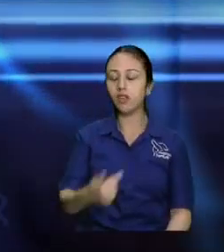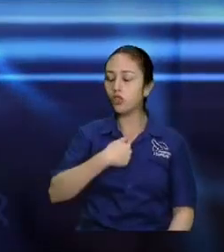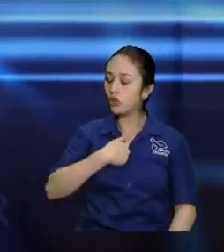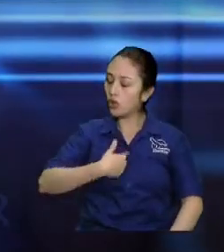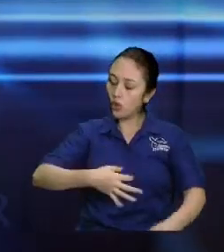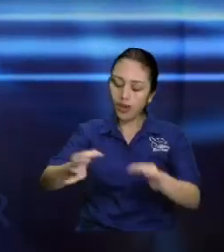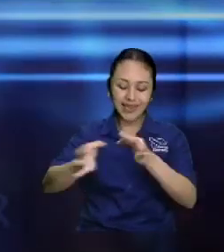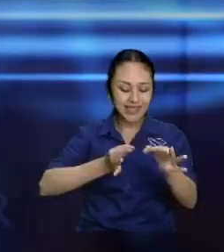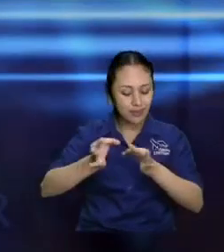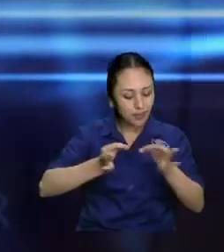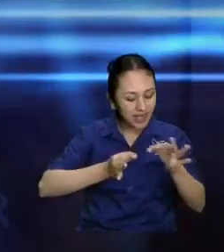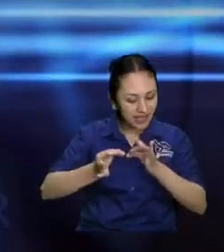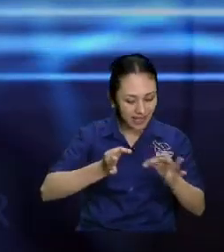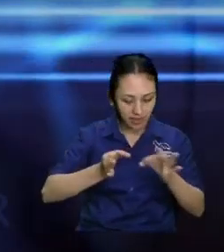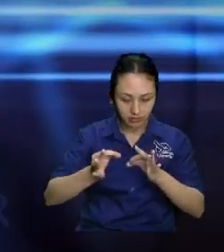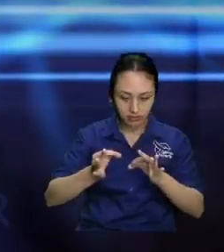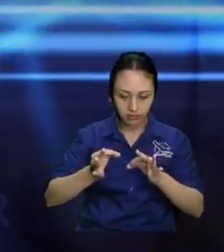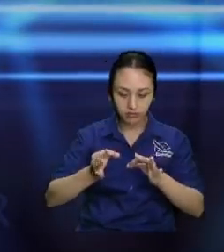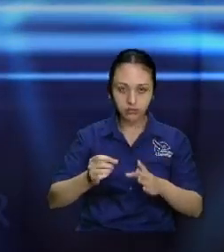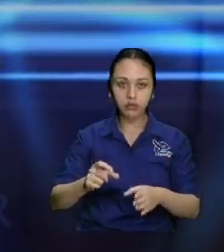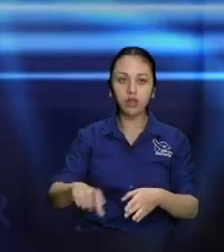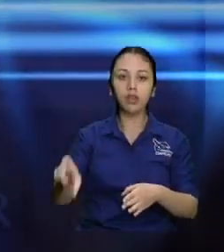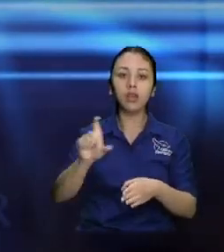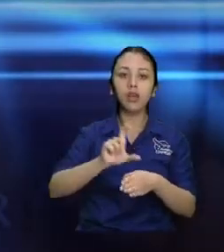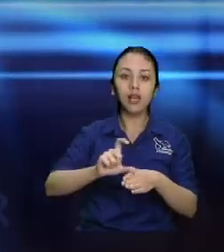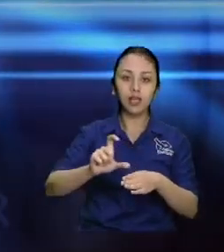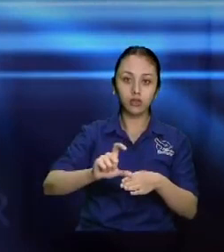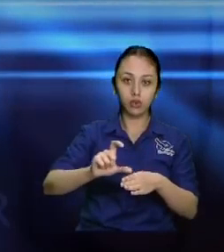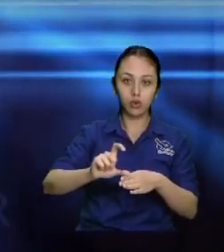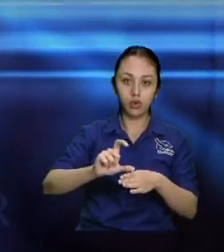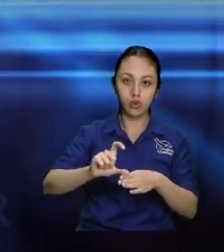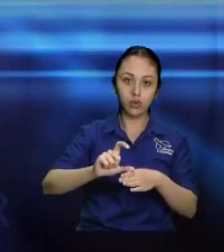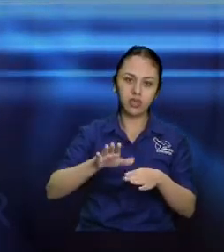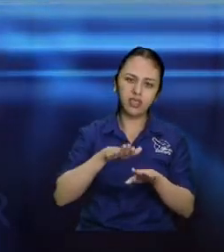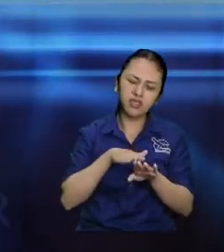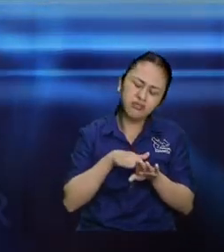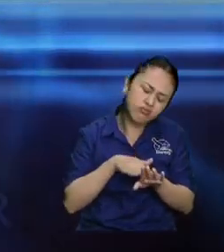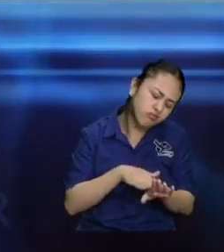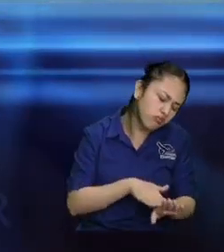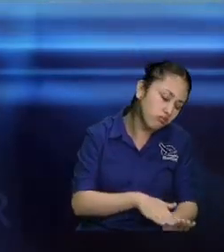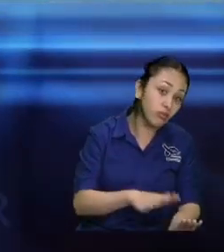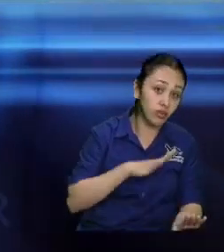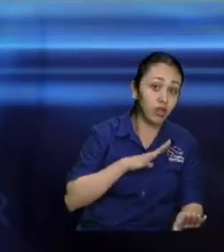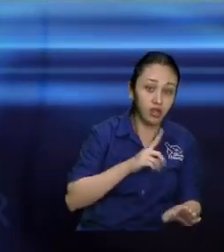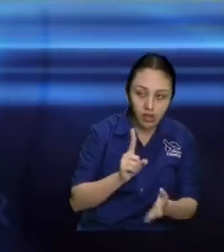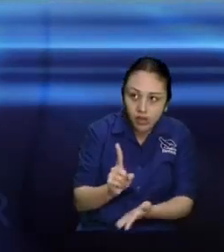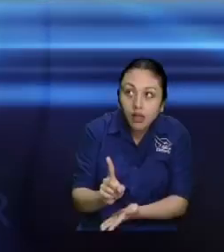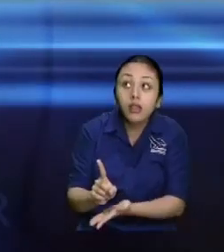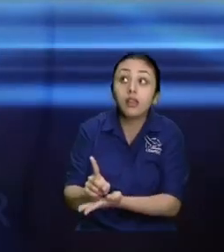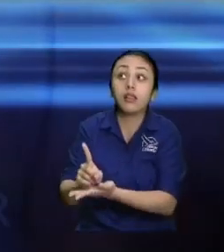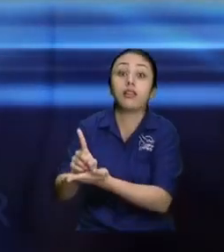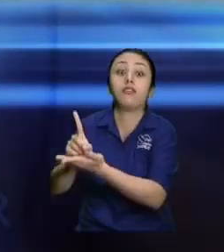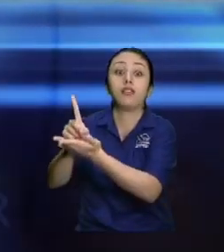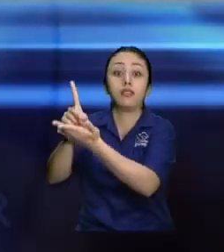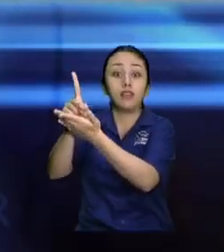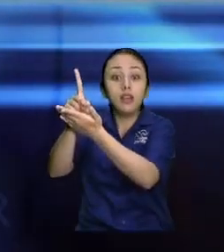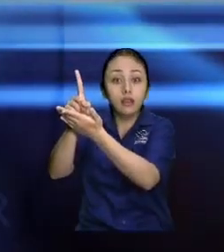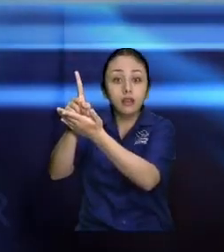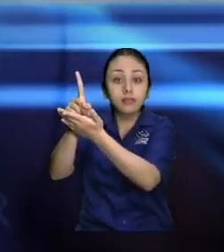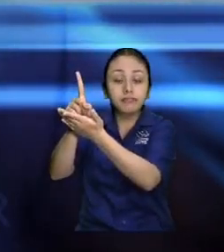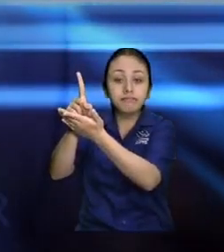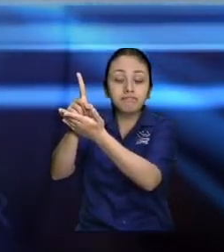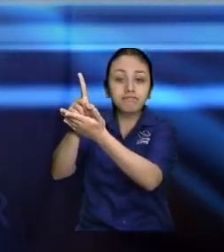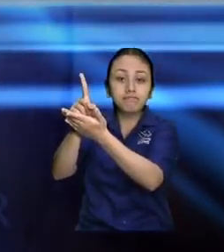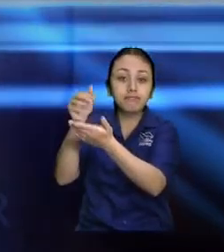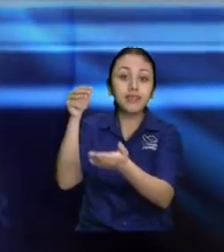que lo que se tiene que alzar son los acomplejados, los que se sienten menospreciados, menoscabados, etcétera. Y que tienen